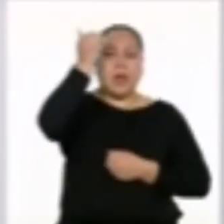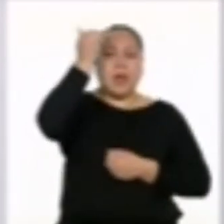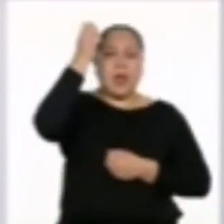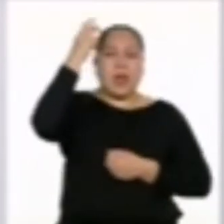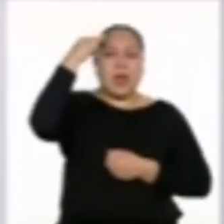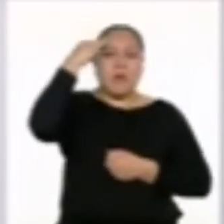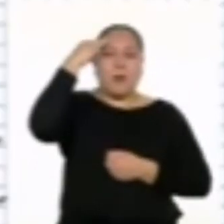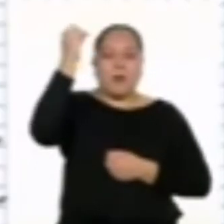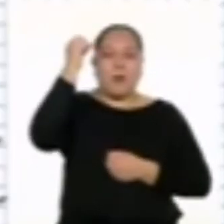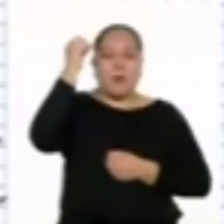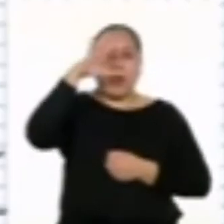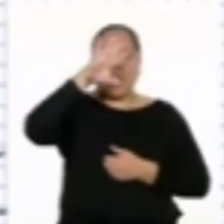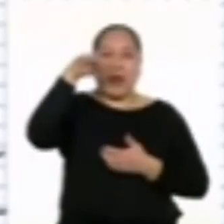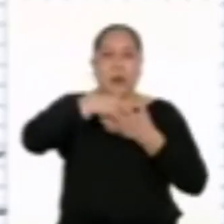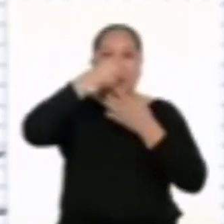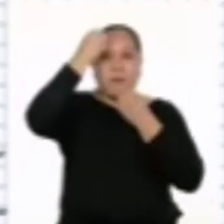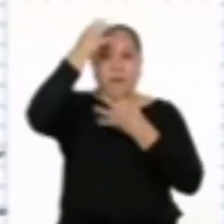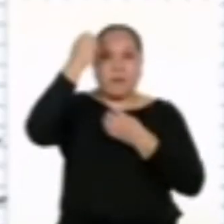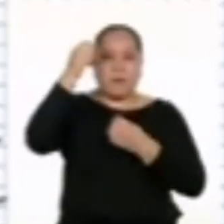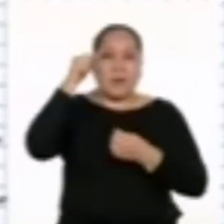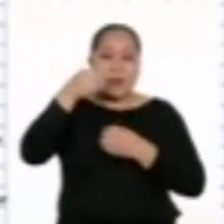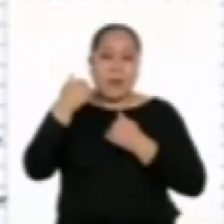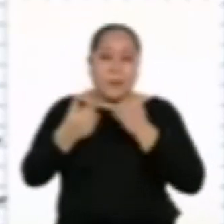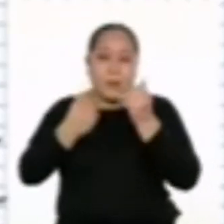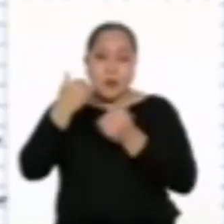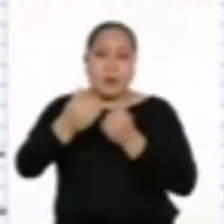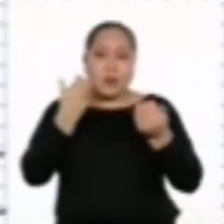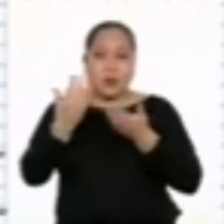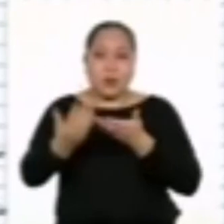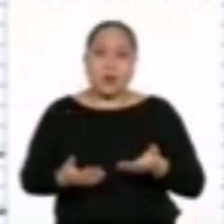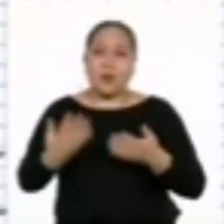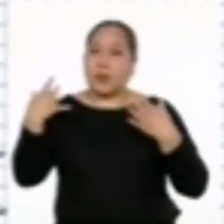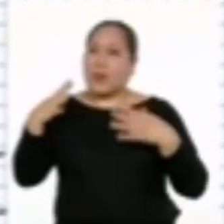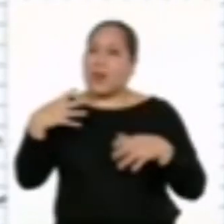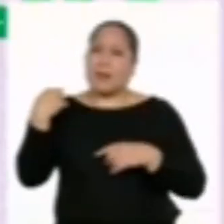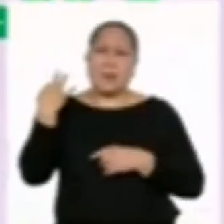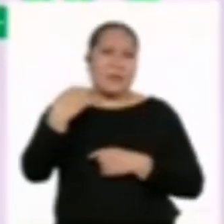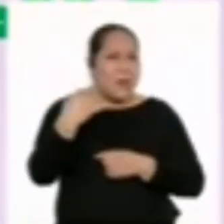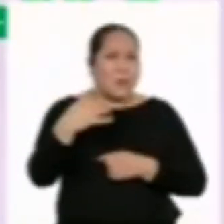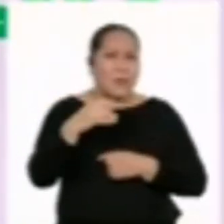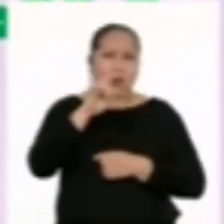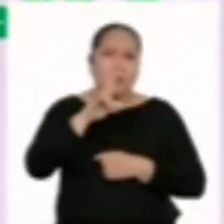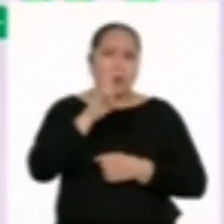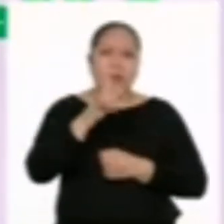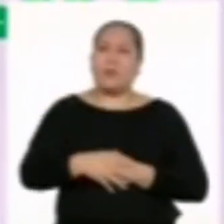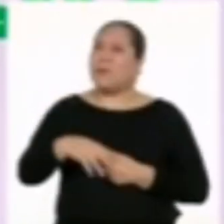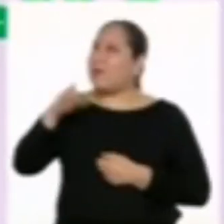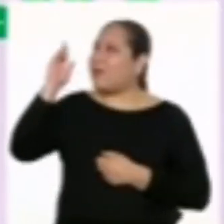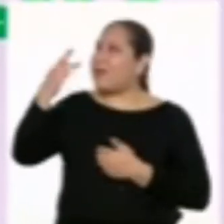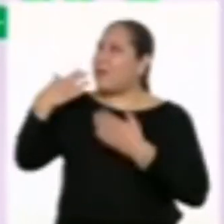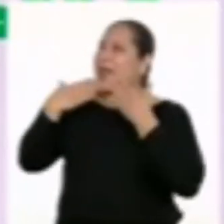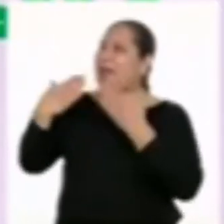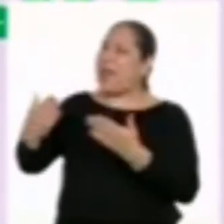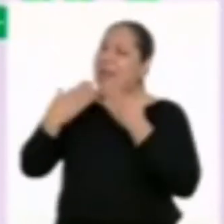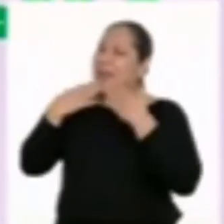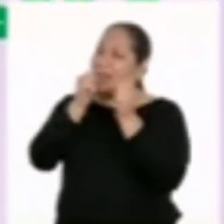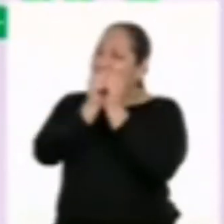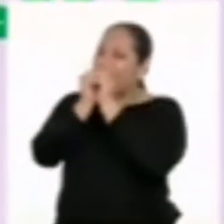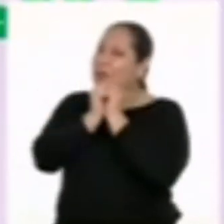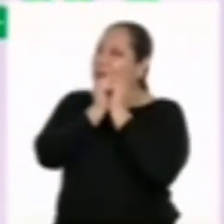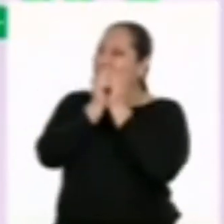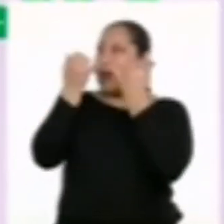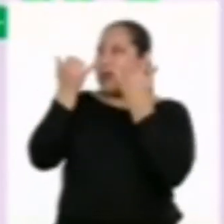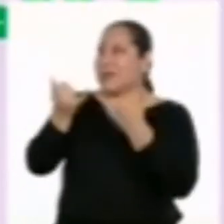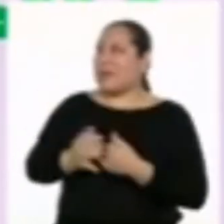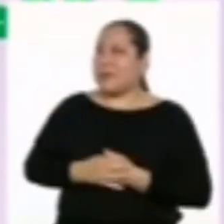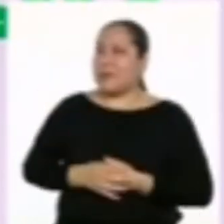la información reunida. Esos procesos los ponemos en marcha todo el tiempo. Profesora, muchas gracias por